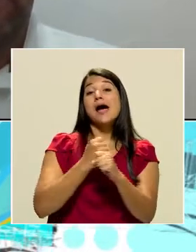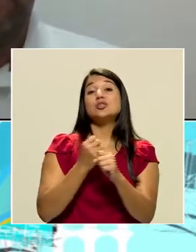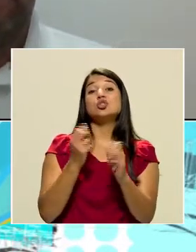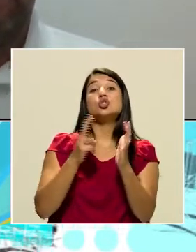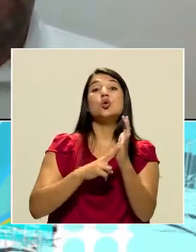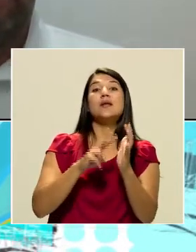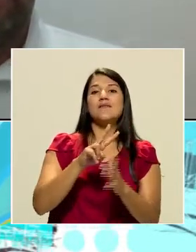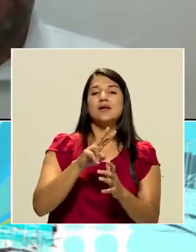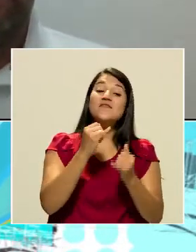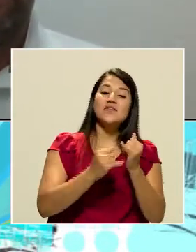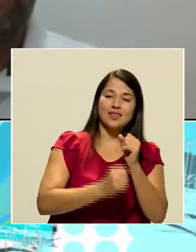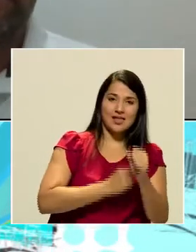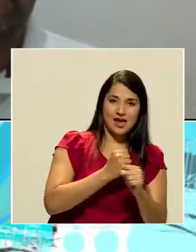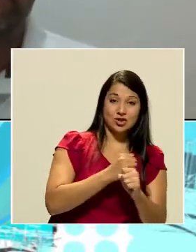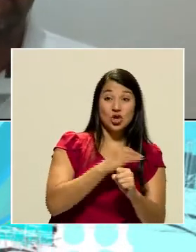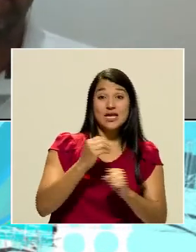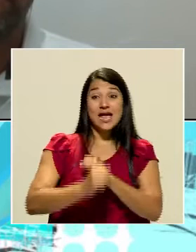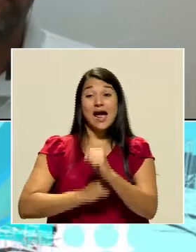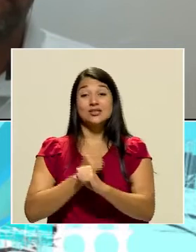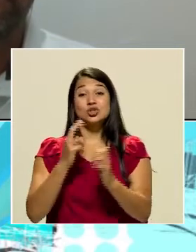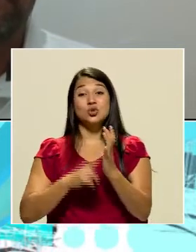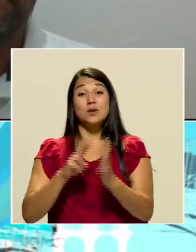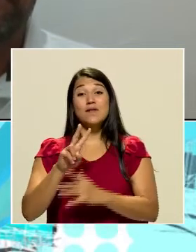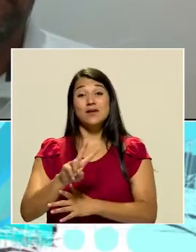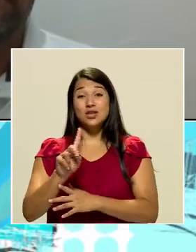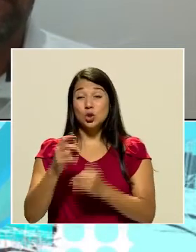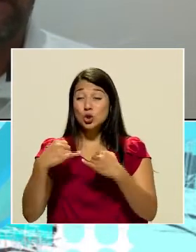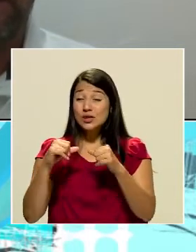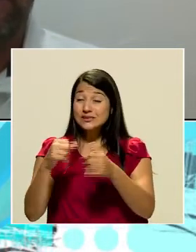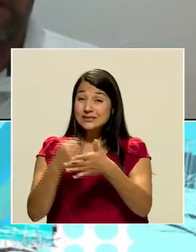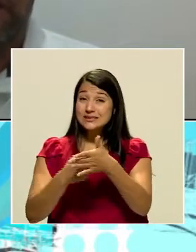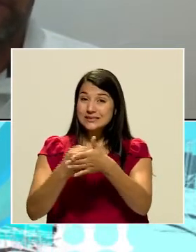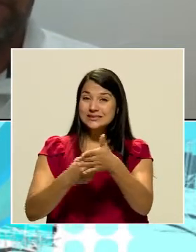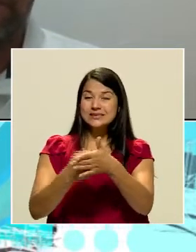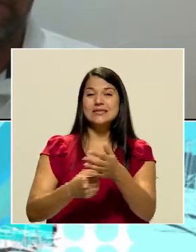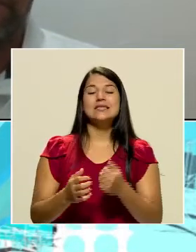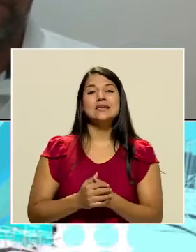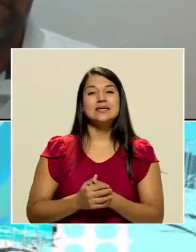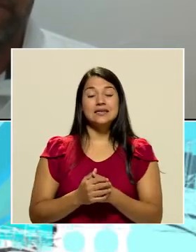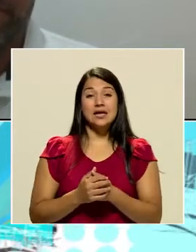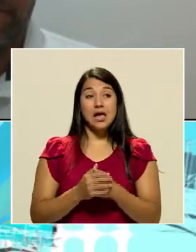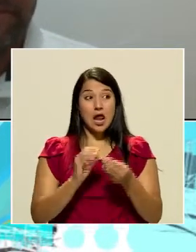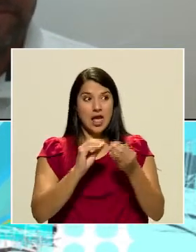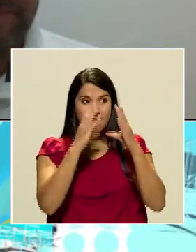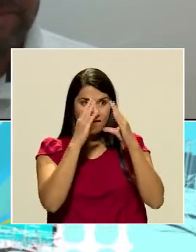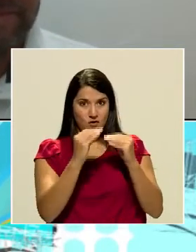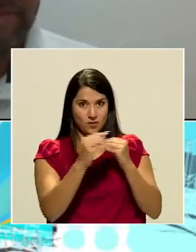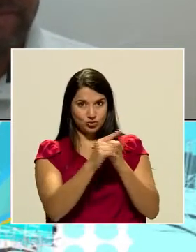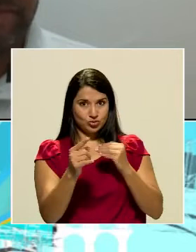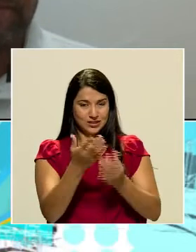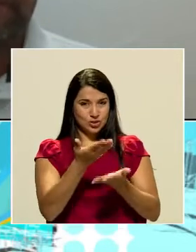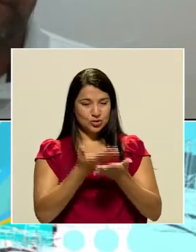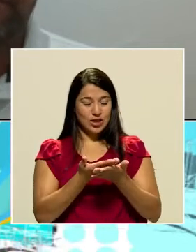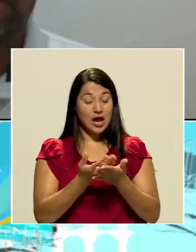de año y un 2021 de mucha batalla. Las cifras que usted nos ha dado nos